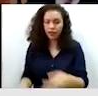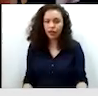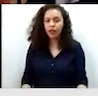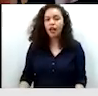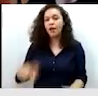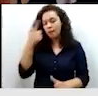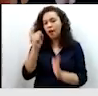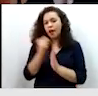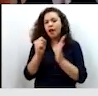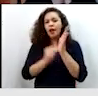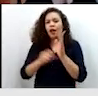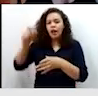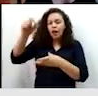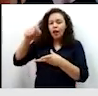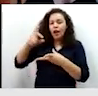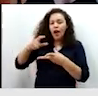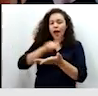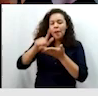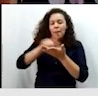de filtrado de agua.